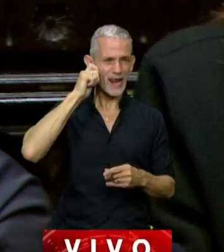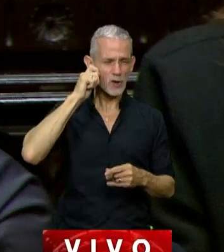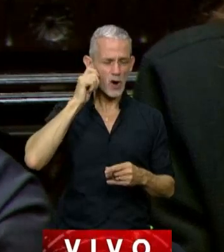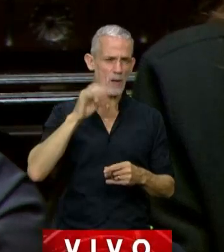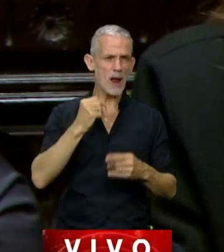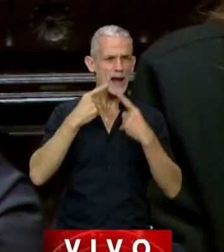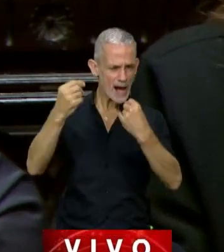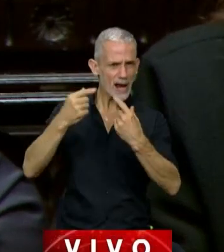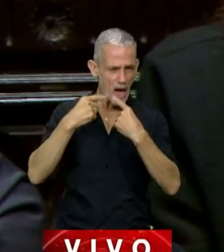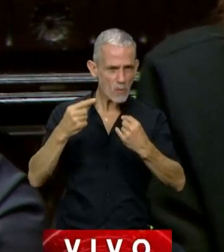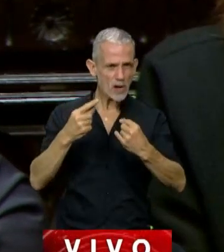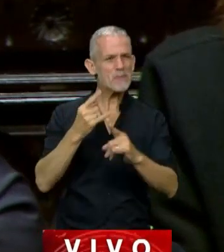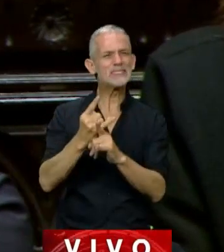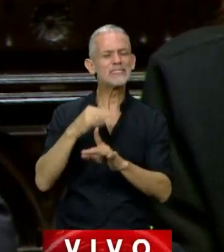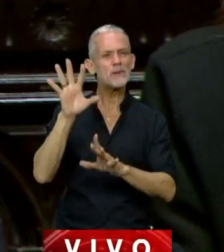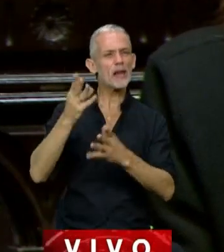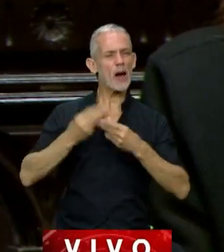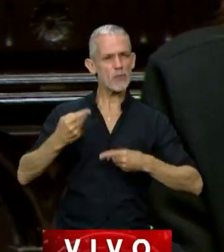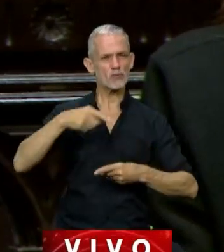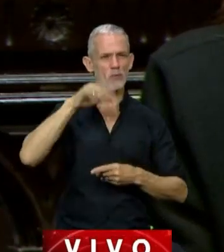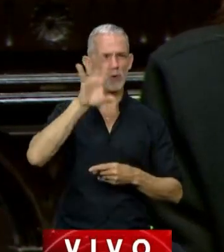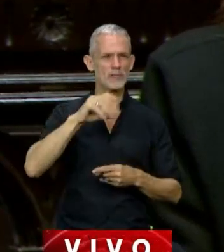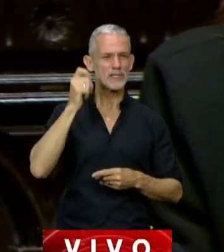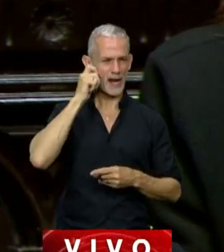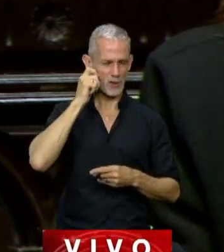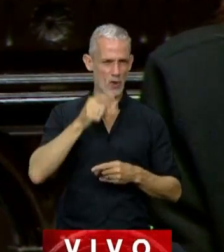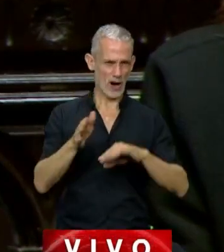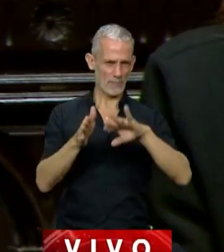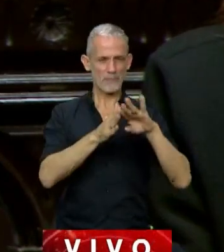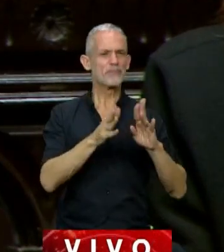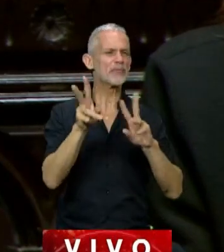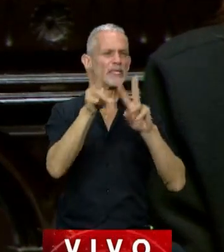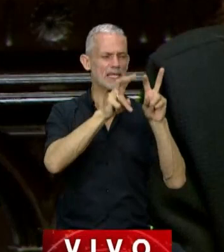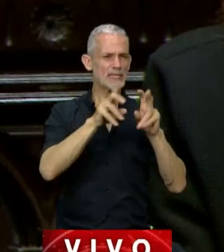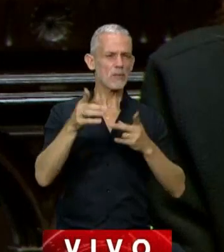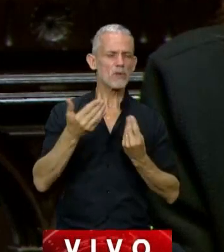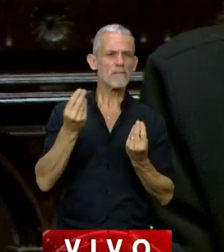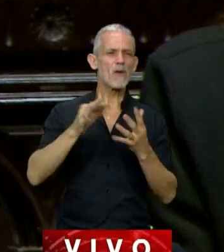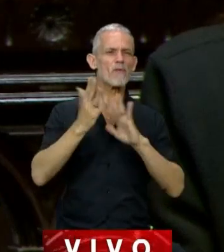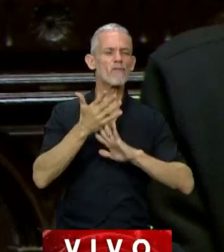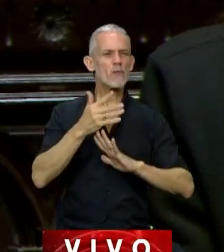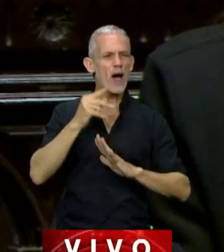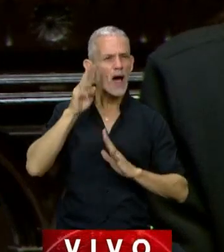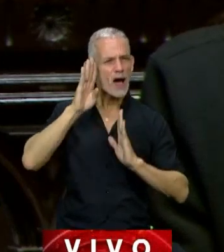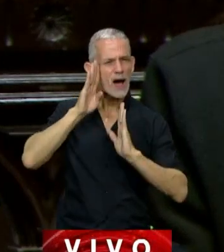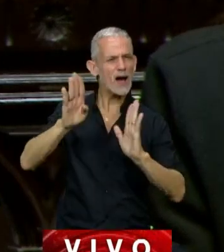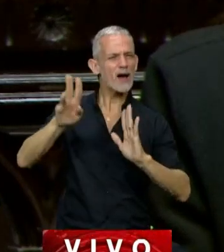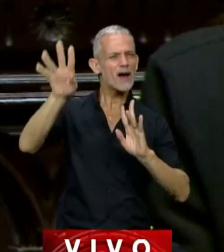y de acompañarla permanentemente. Me voy a centrar en esa mirada federal que ha